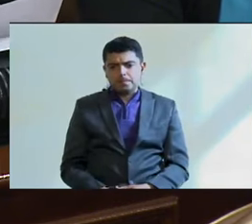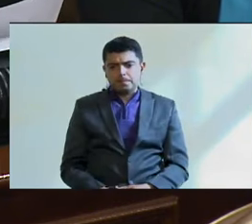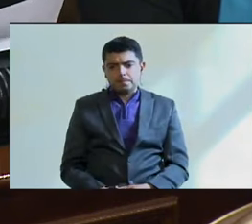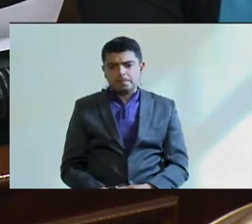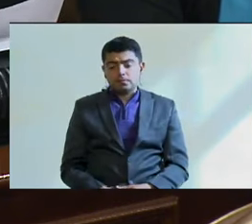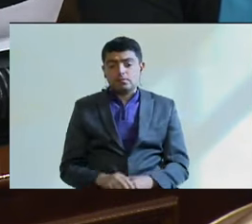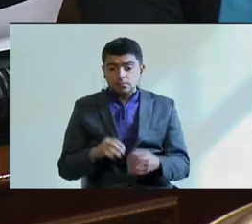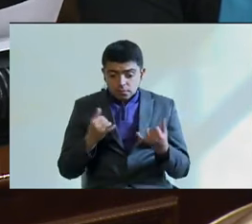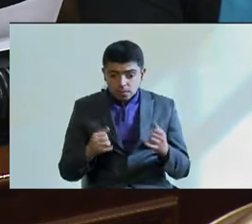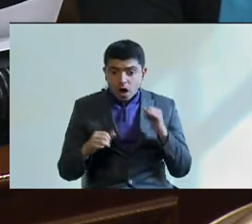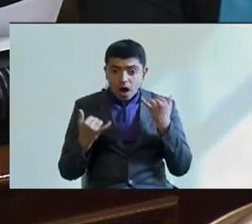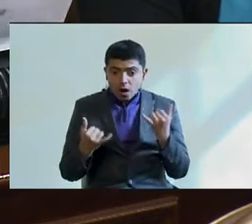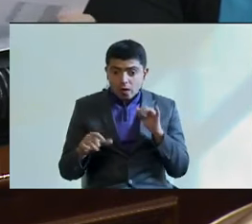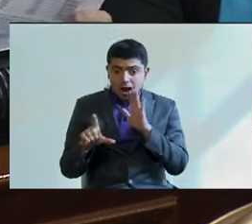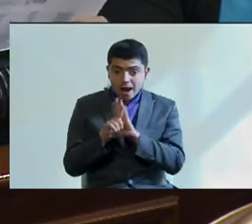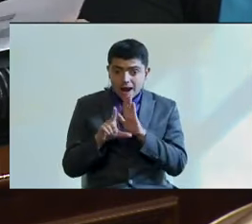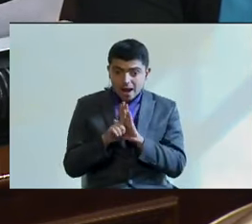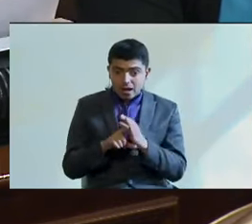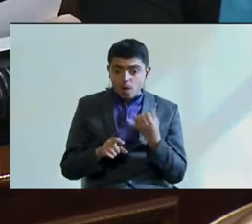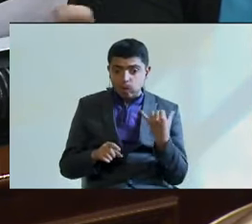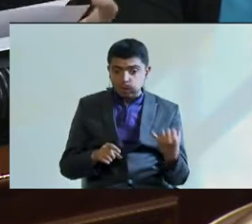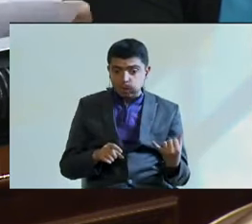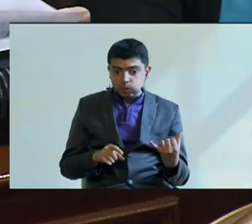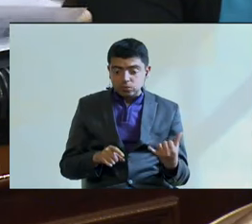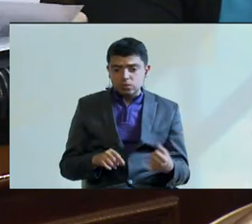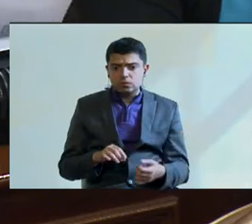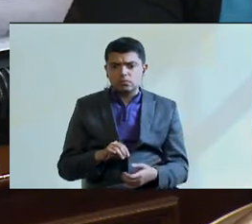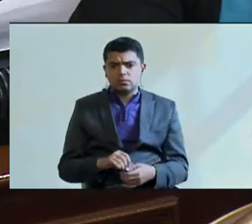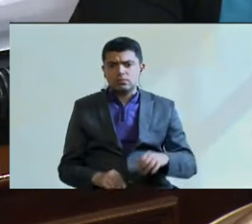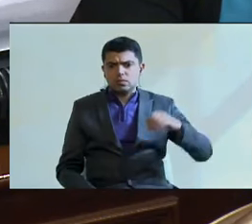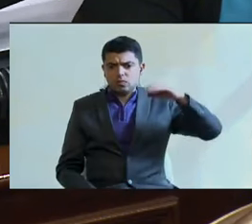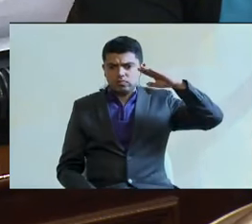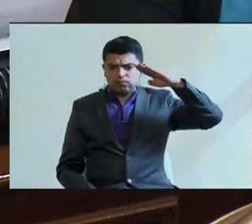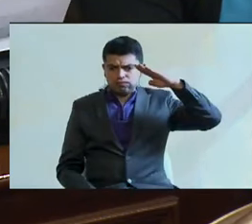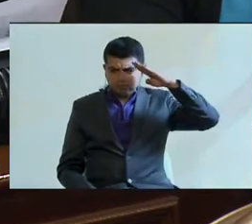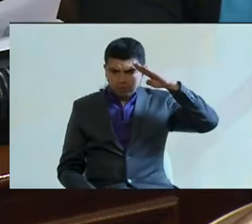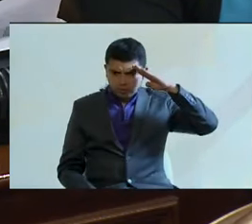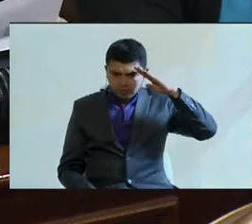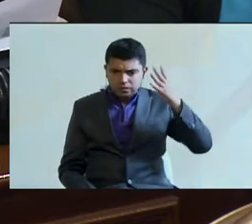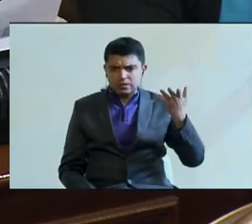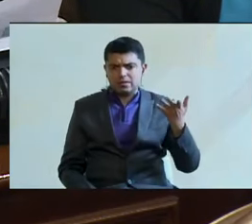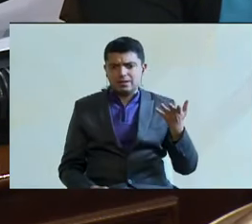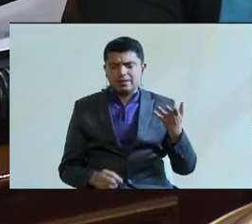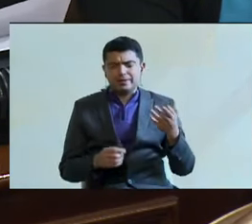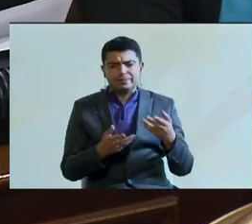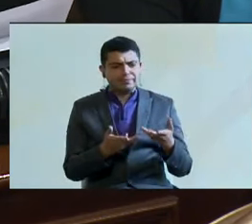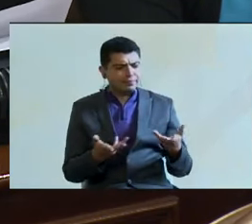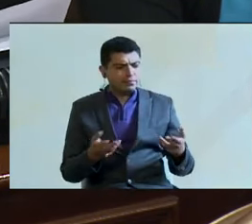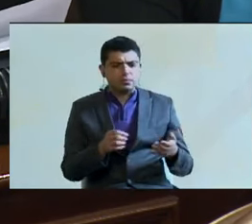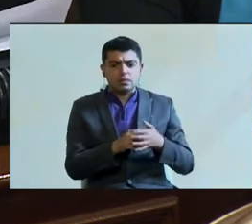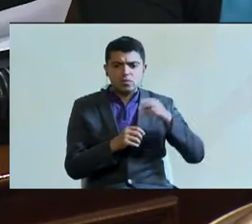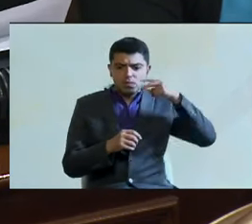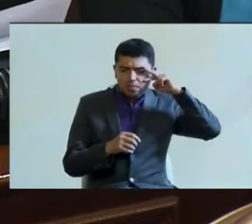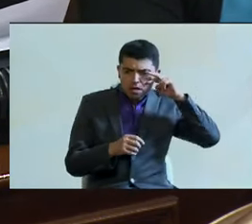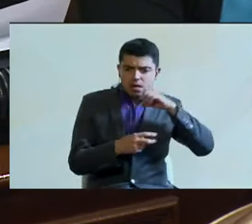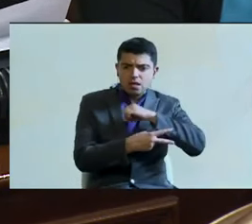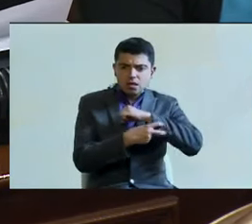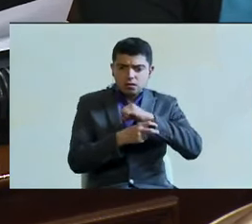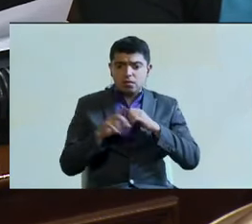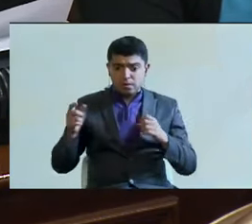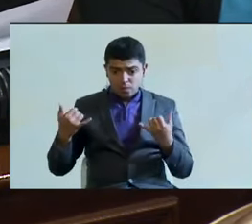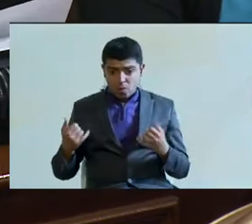en esta ley que los policías que estén incursos en actos de corrupción el congreso los